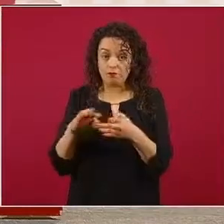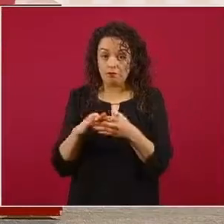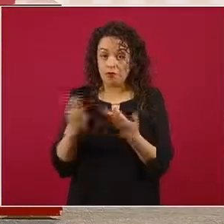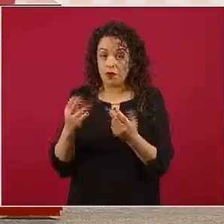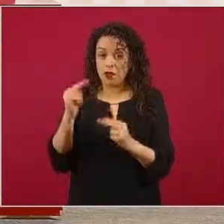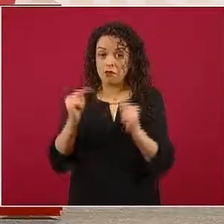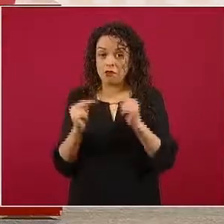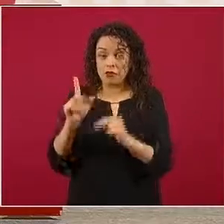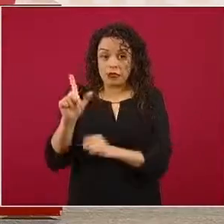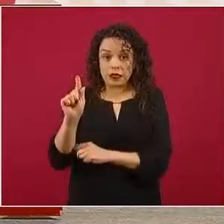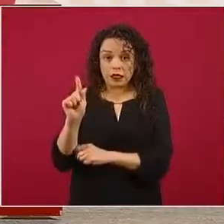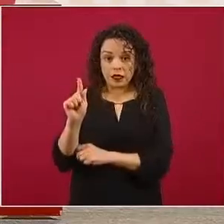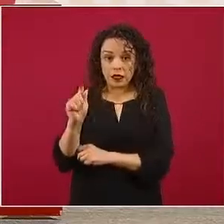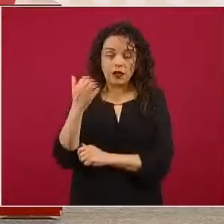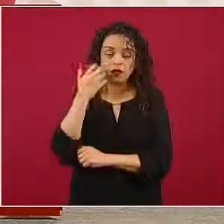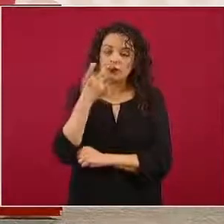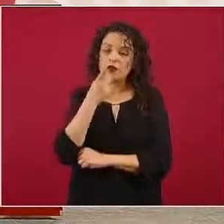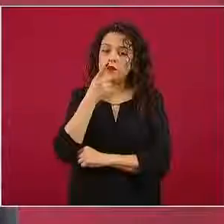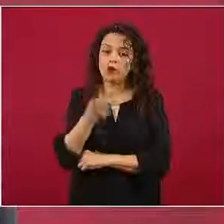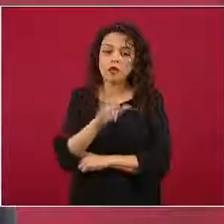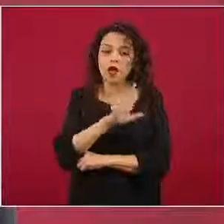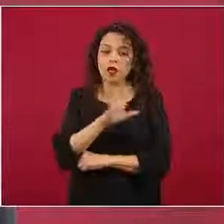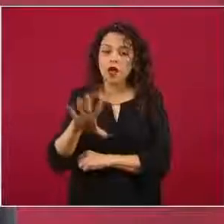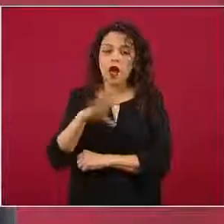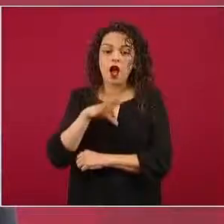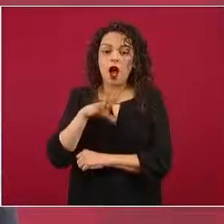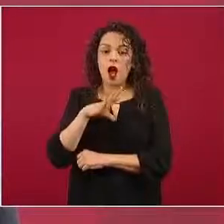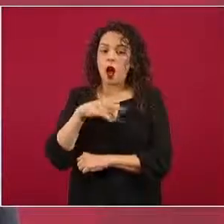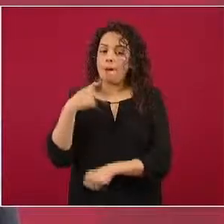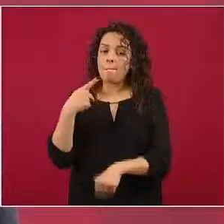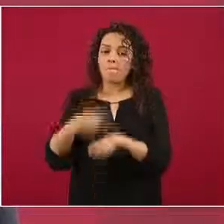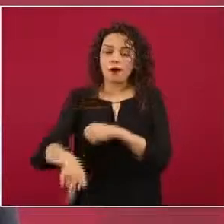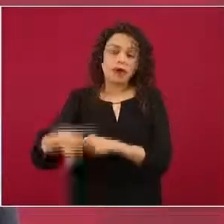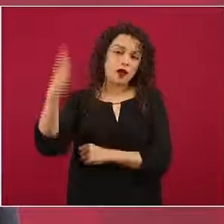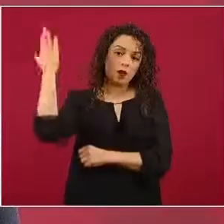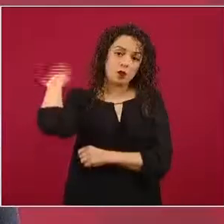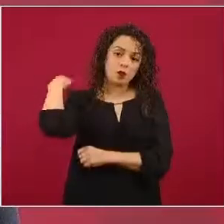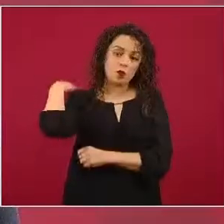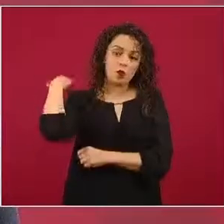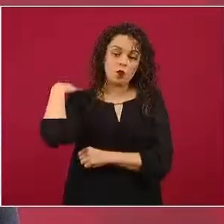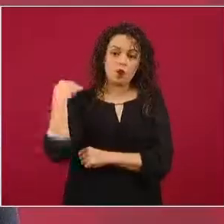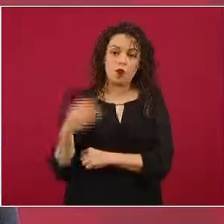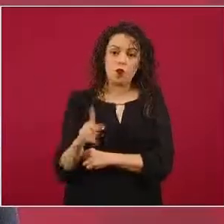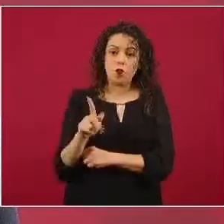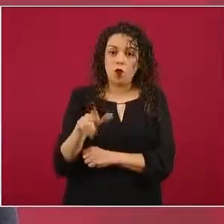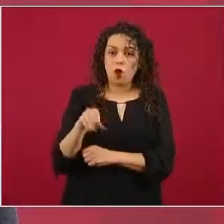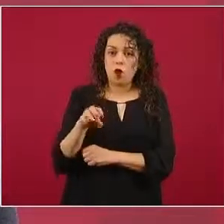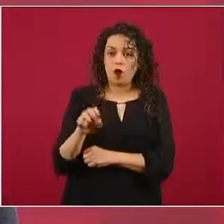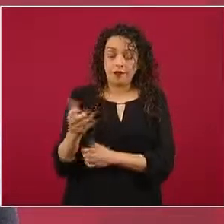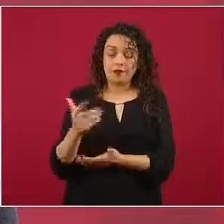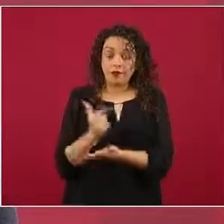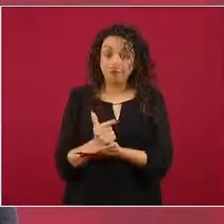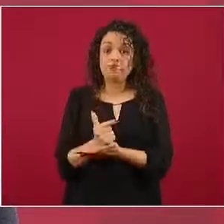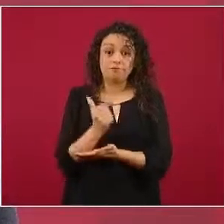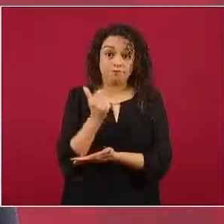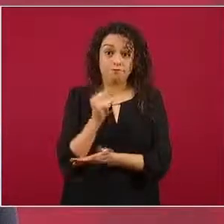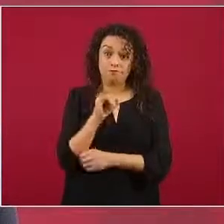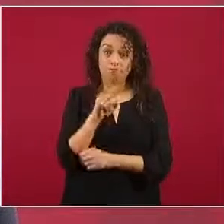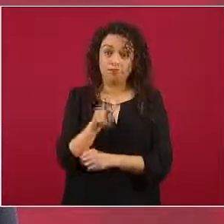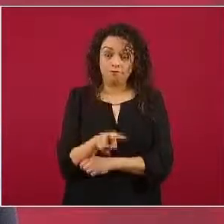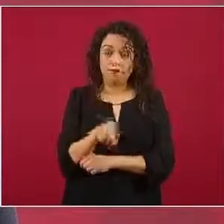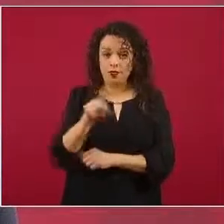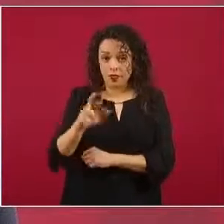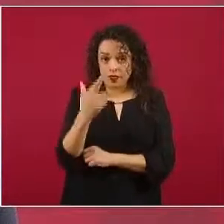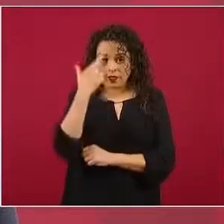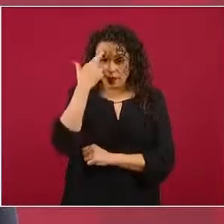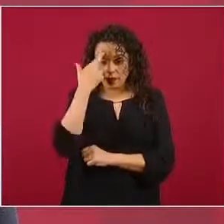de 70, es porque ya estamos teniendo una afectación pulmonar importante. Recordemos que